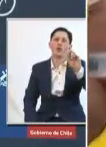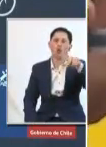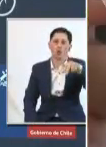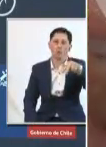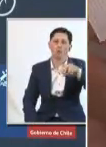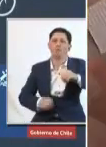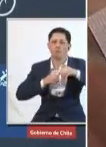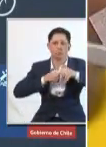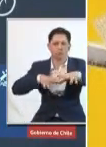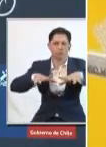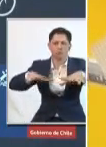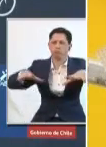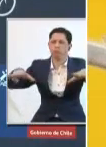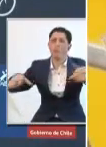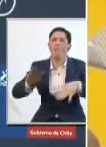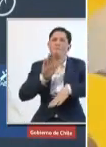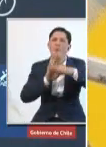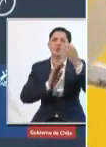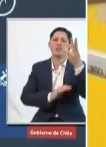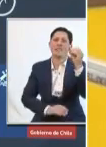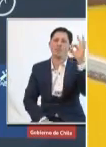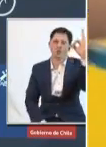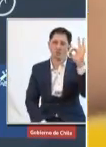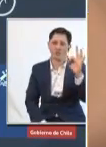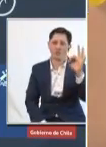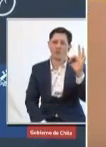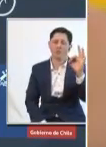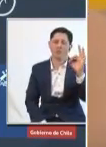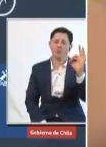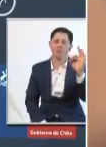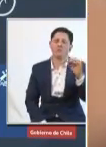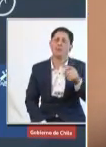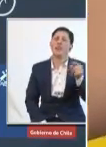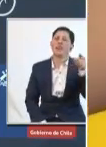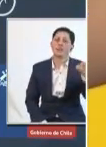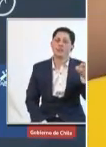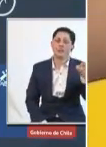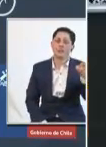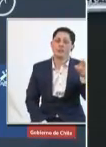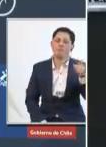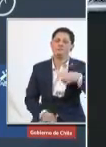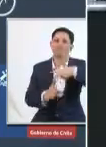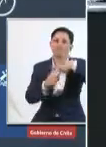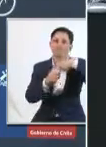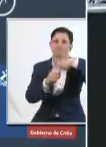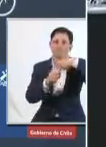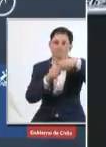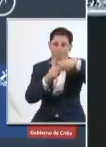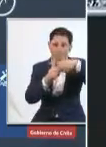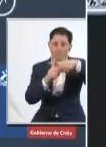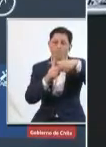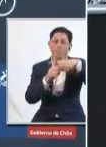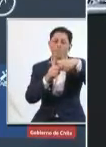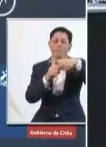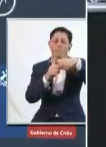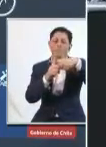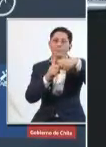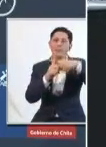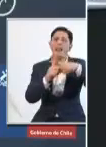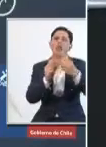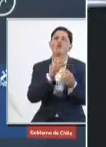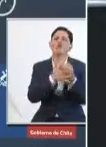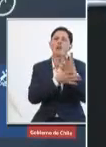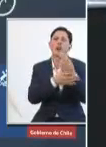fue bastante más alta, más de un 30% incluso. Eso implica que la positividad con esta